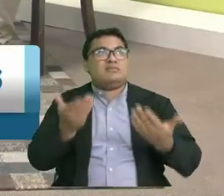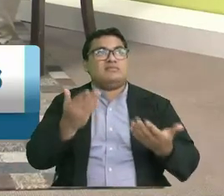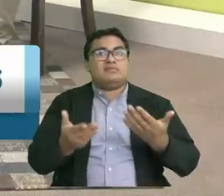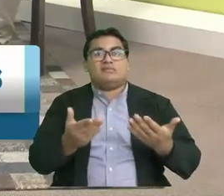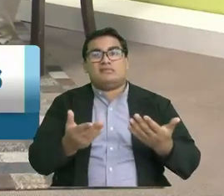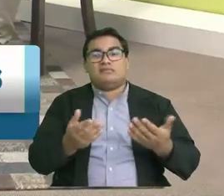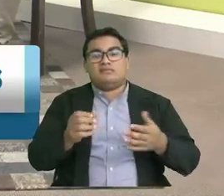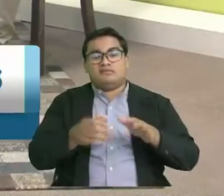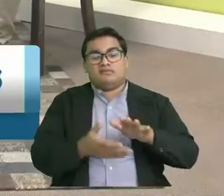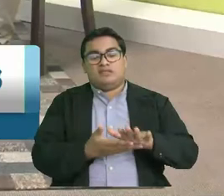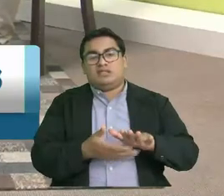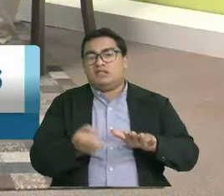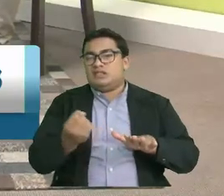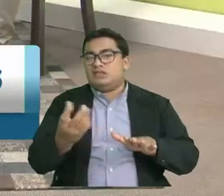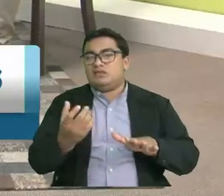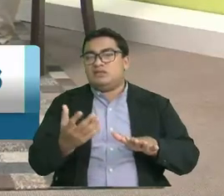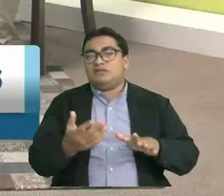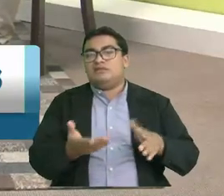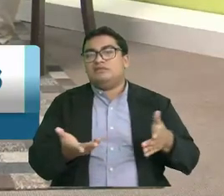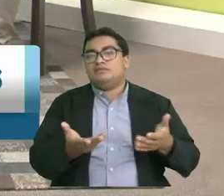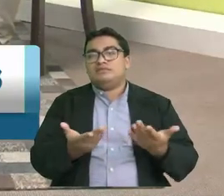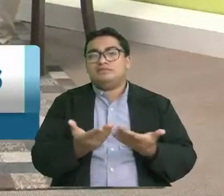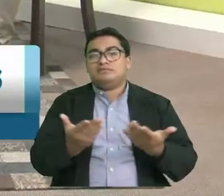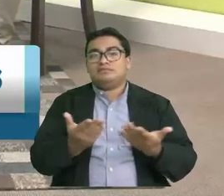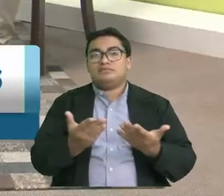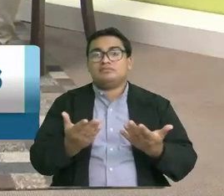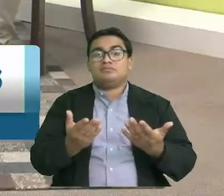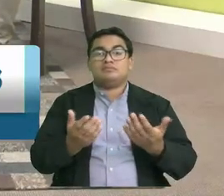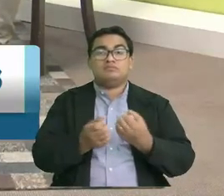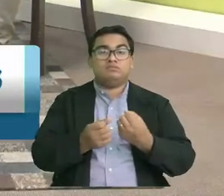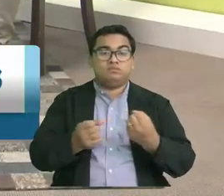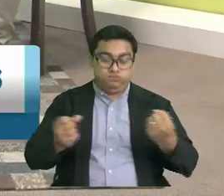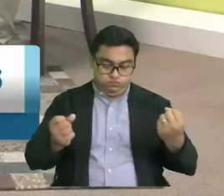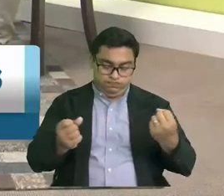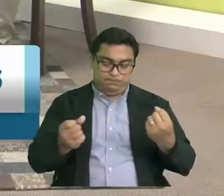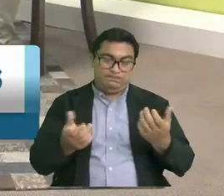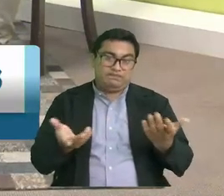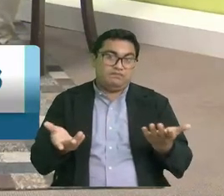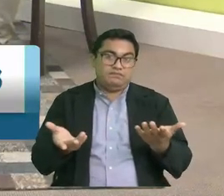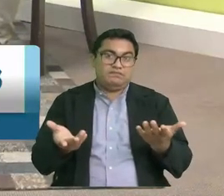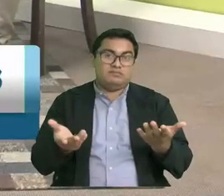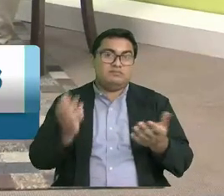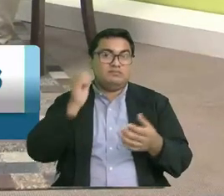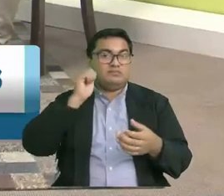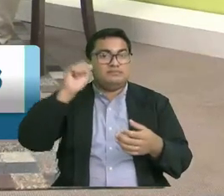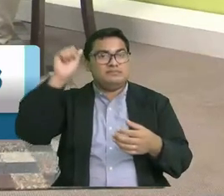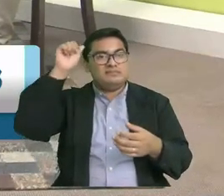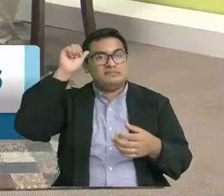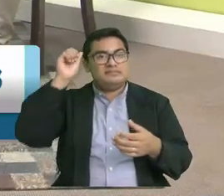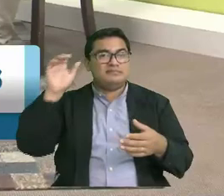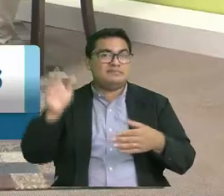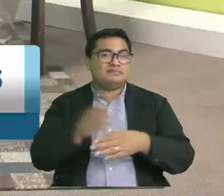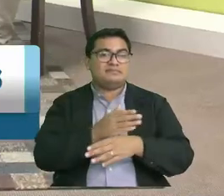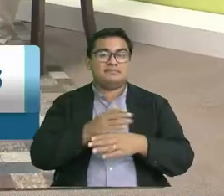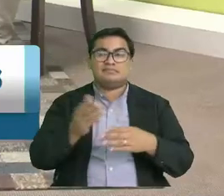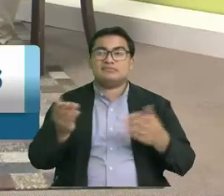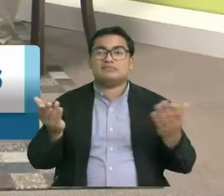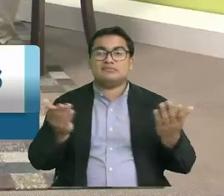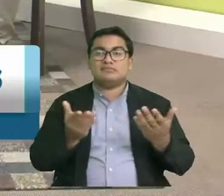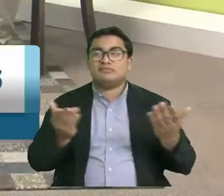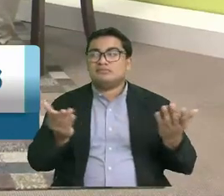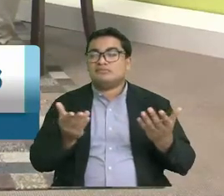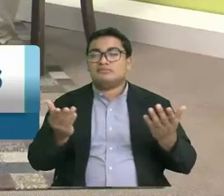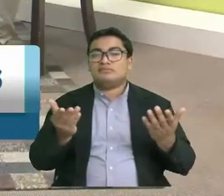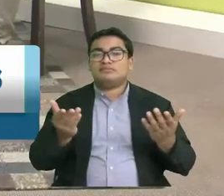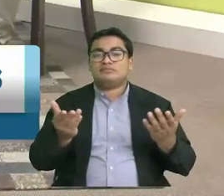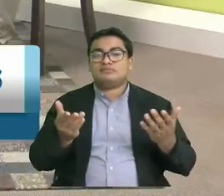dolor en los pies y son pie plano, es secundario al sobrepeso. Claro, pues claro está que en el adulto es causa de dolor